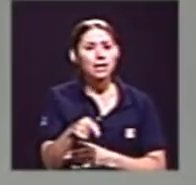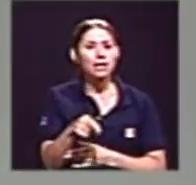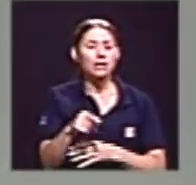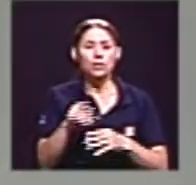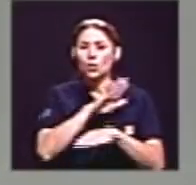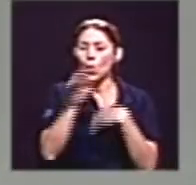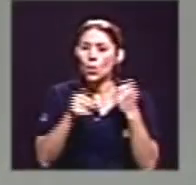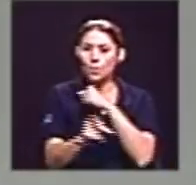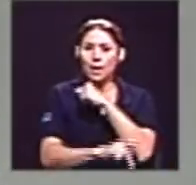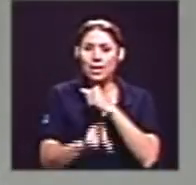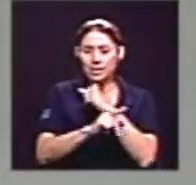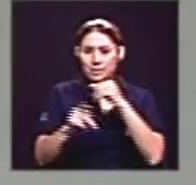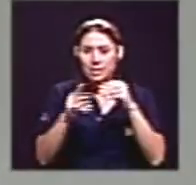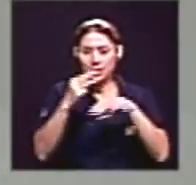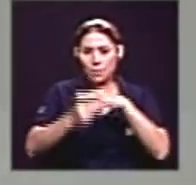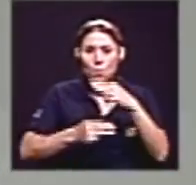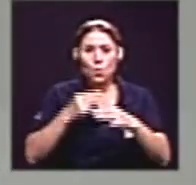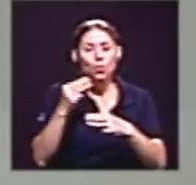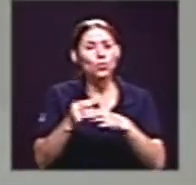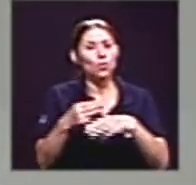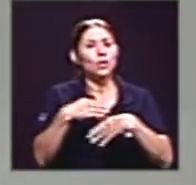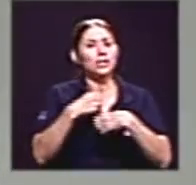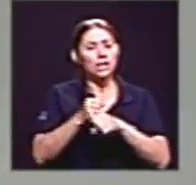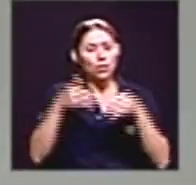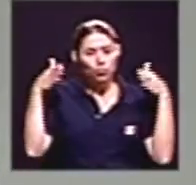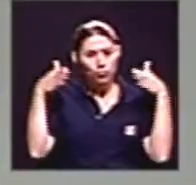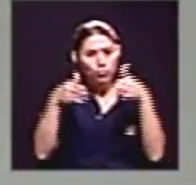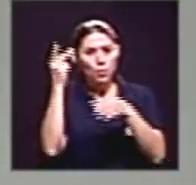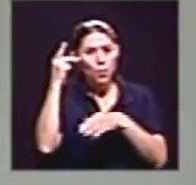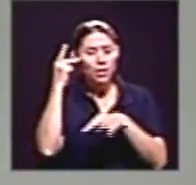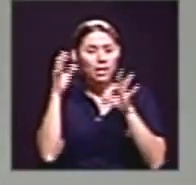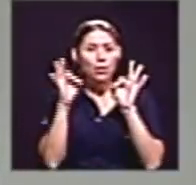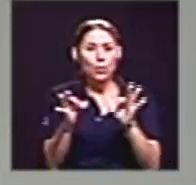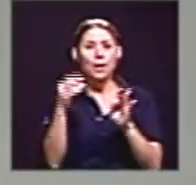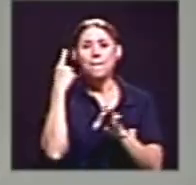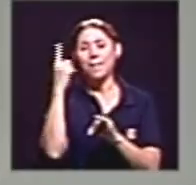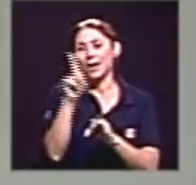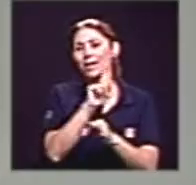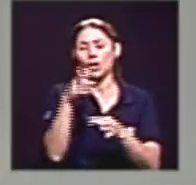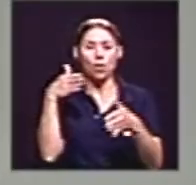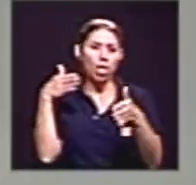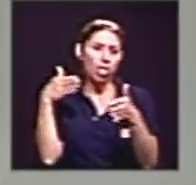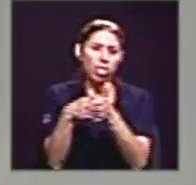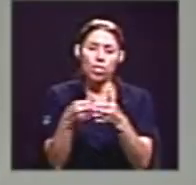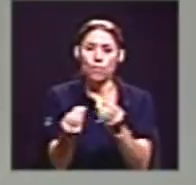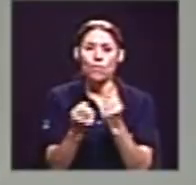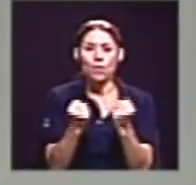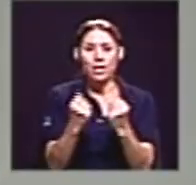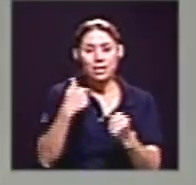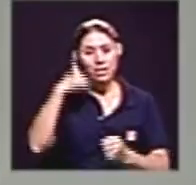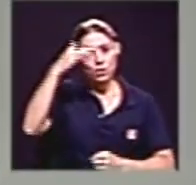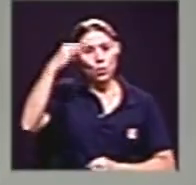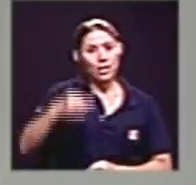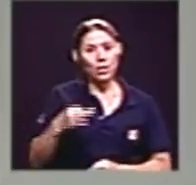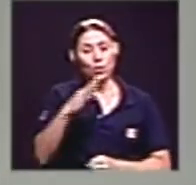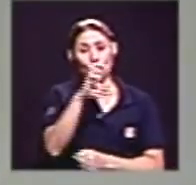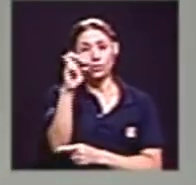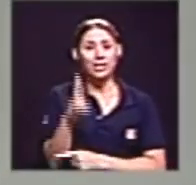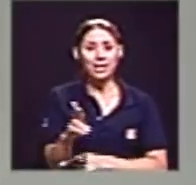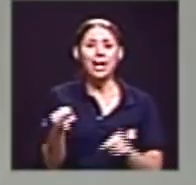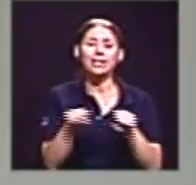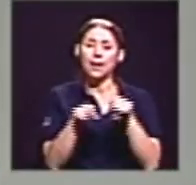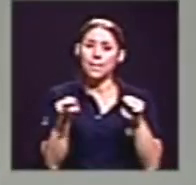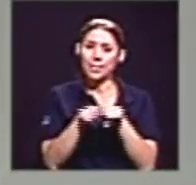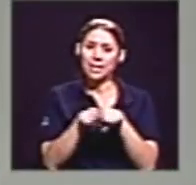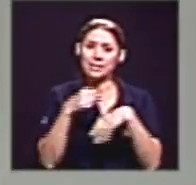mundo que ha ayudado a que el impacto sea menos severo, y creo que en el caso costarricense hubo también una